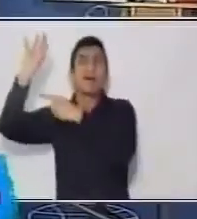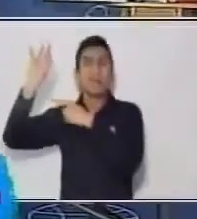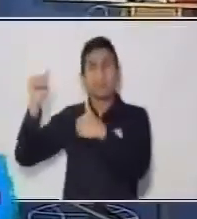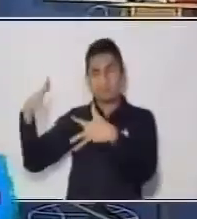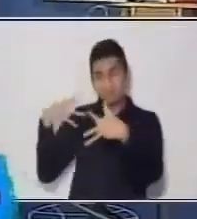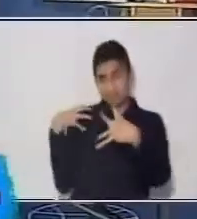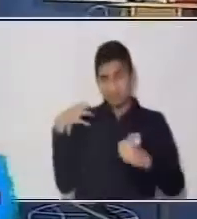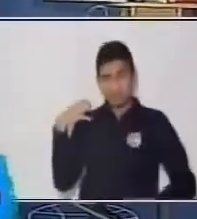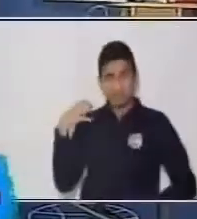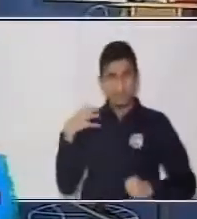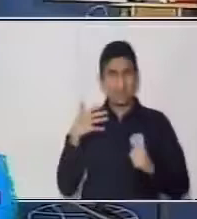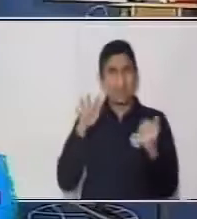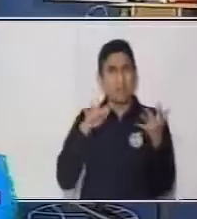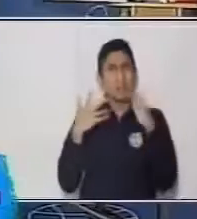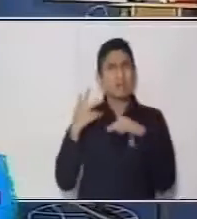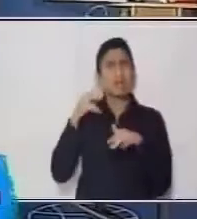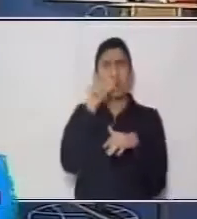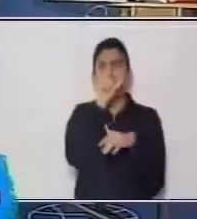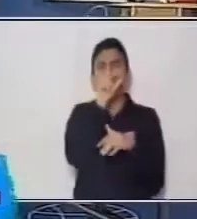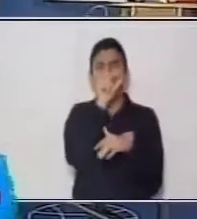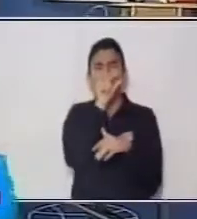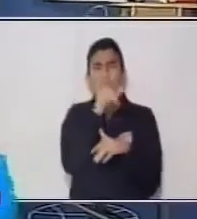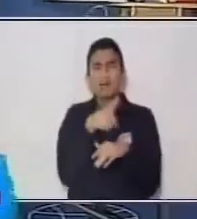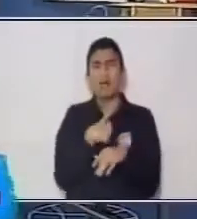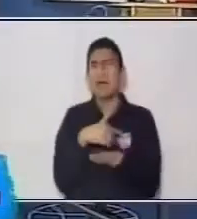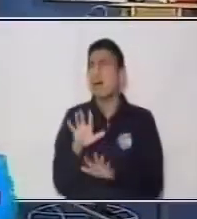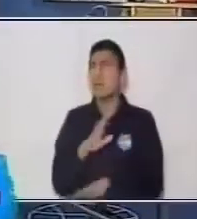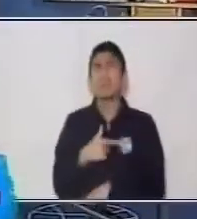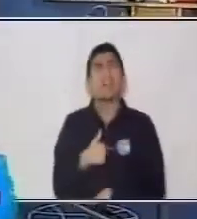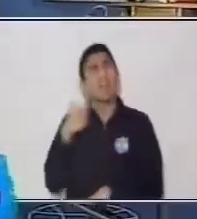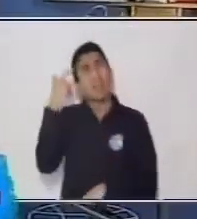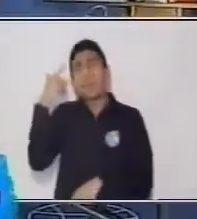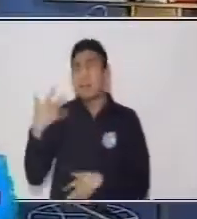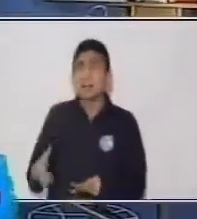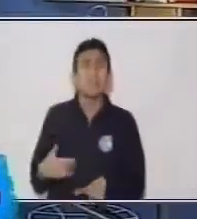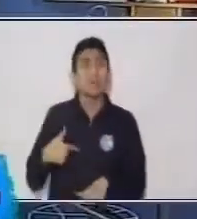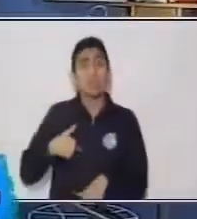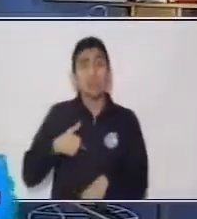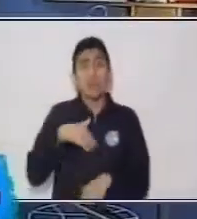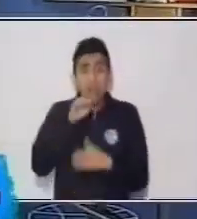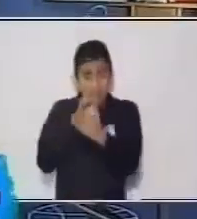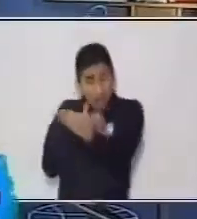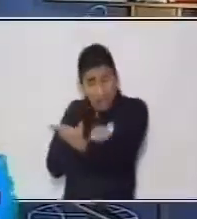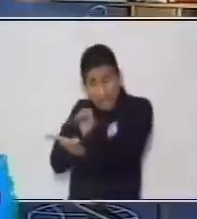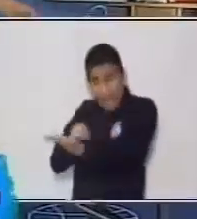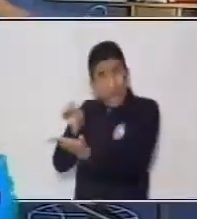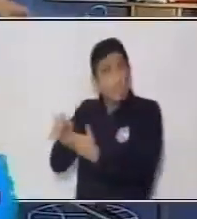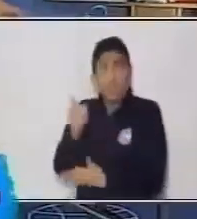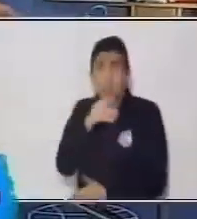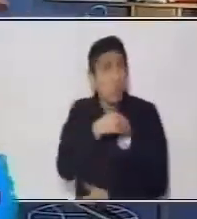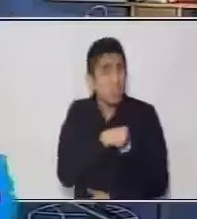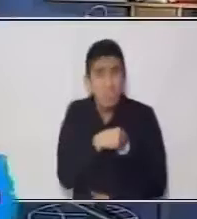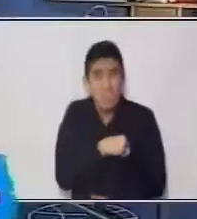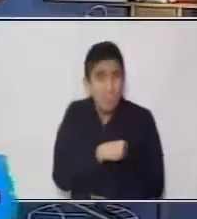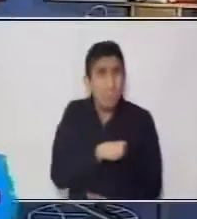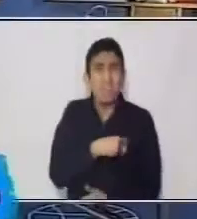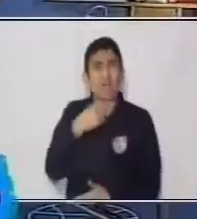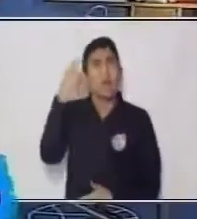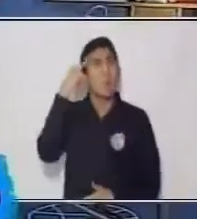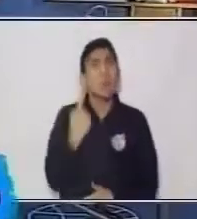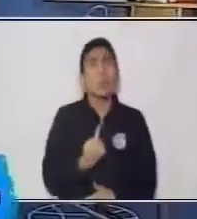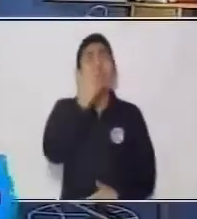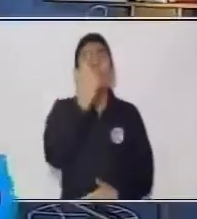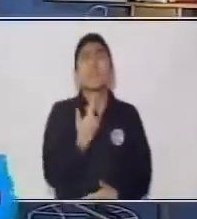ancas parecían pollo. No logró nuestra rana ser auténtica, la seguían comparando con un